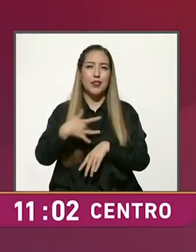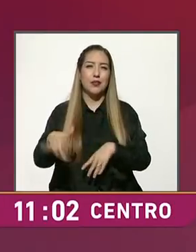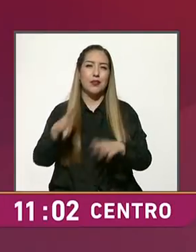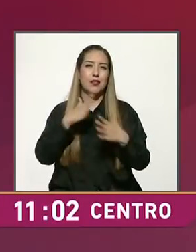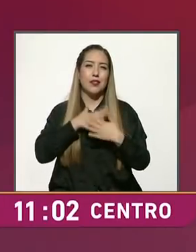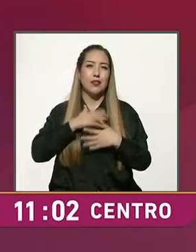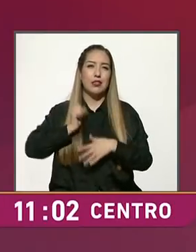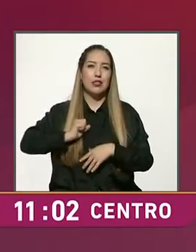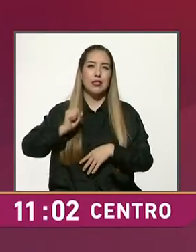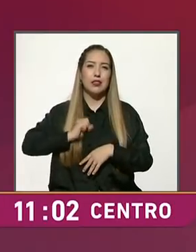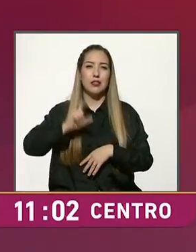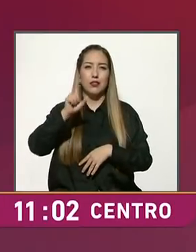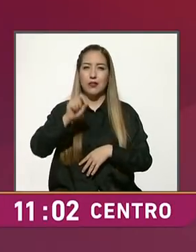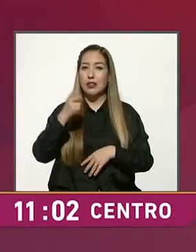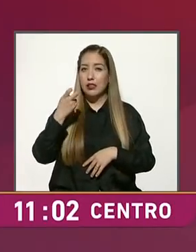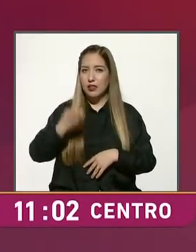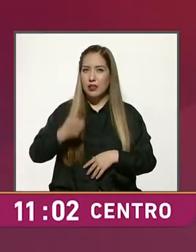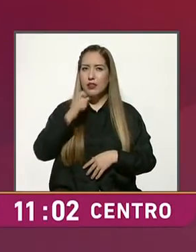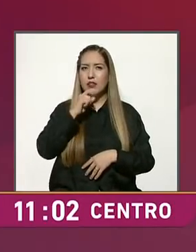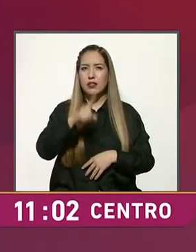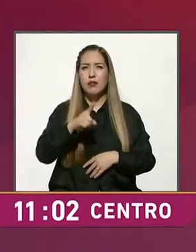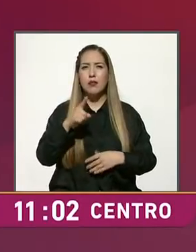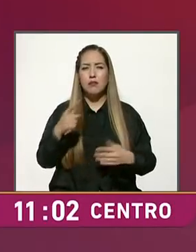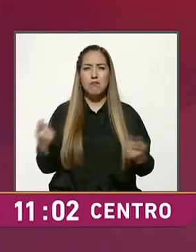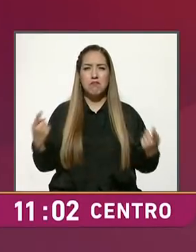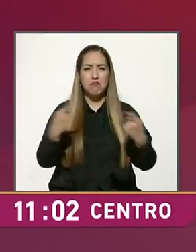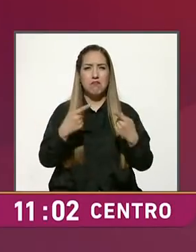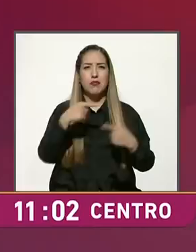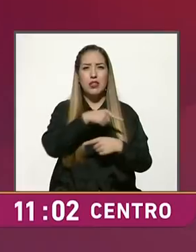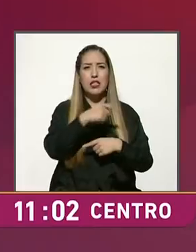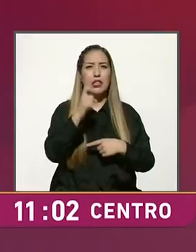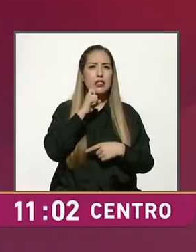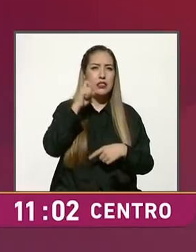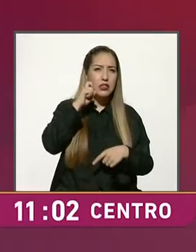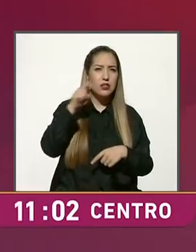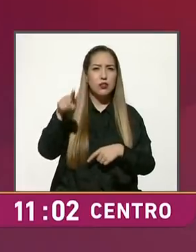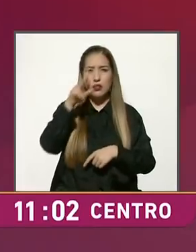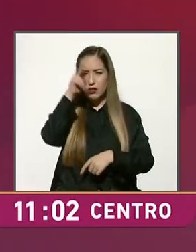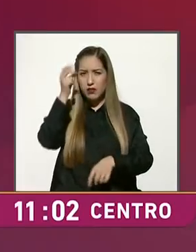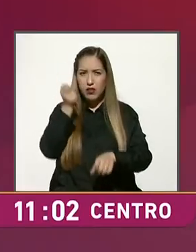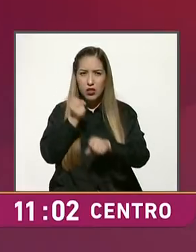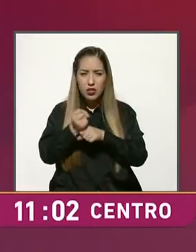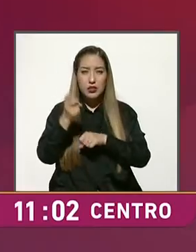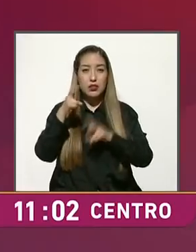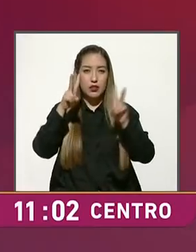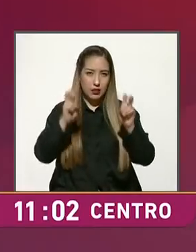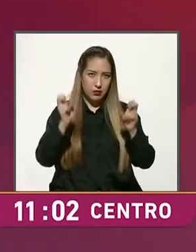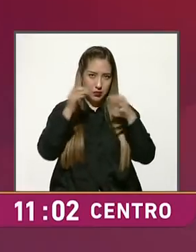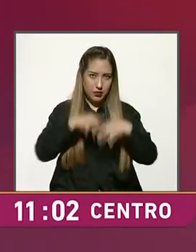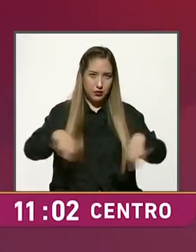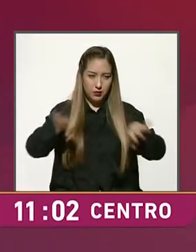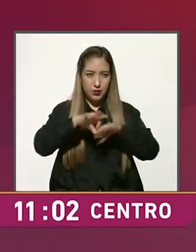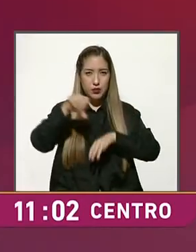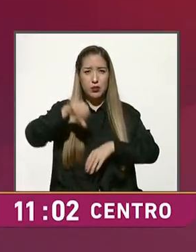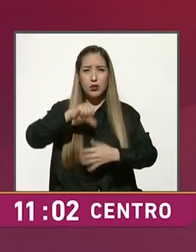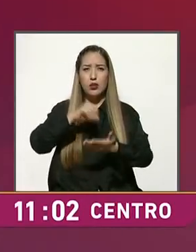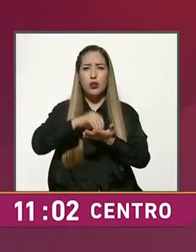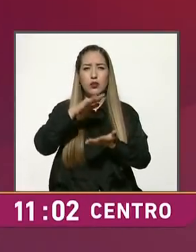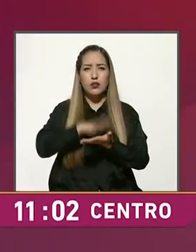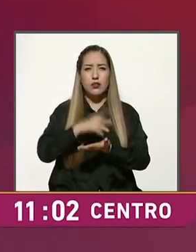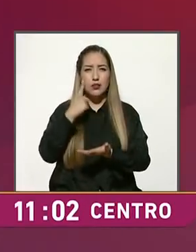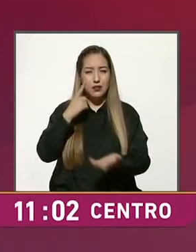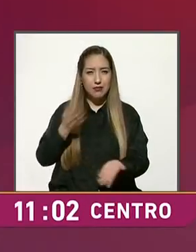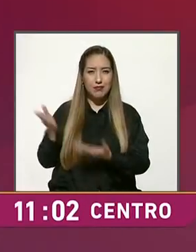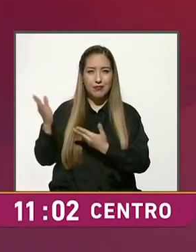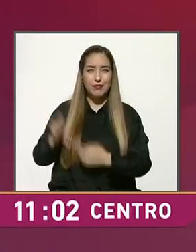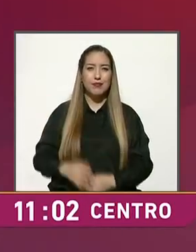durante el siglo XX, misma que discute el papel del sexo y la violencia como temas centrales. La cita es hoy en los datos que se ven en su